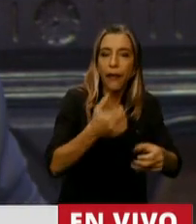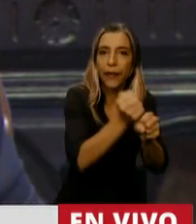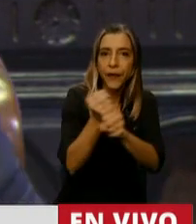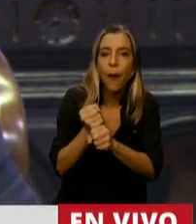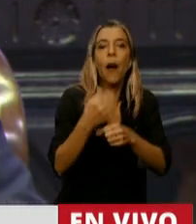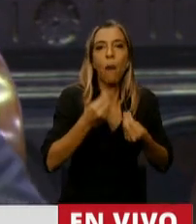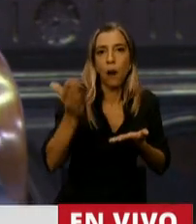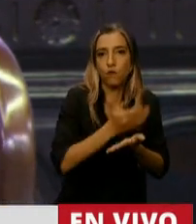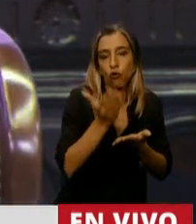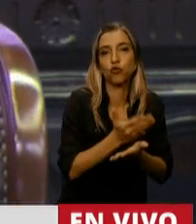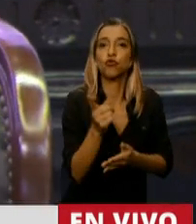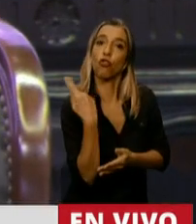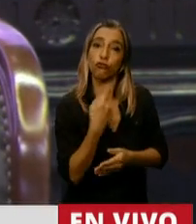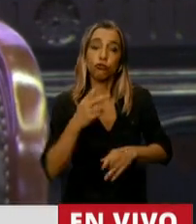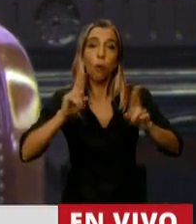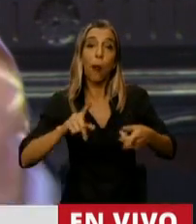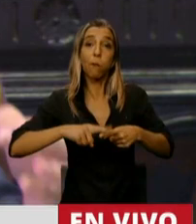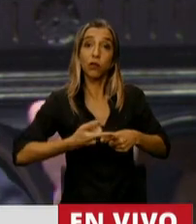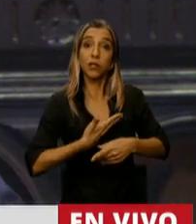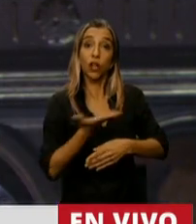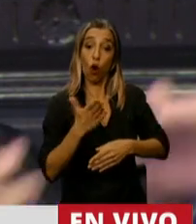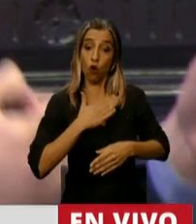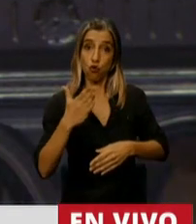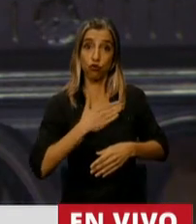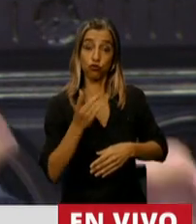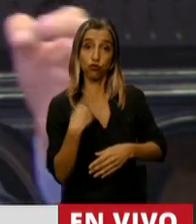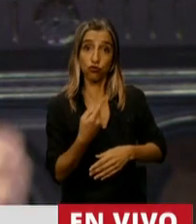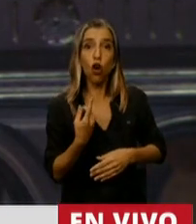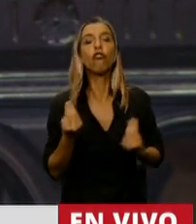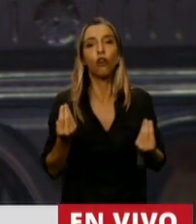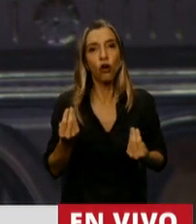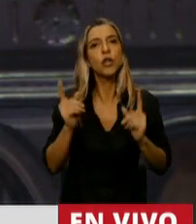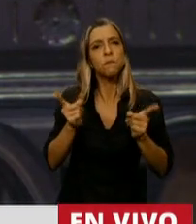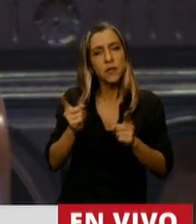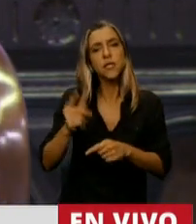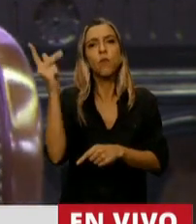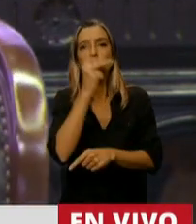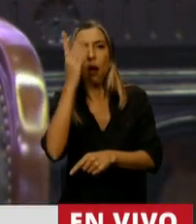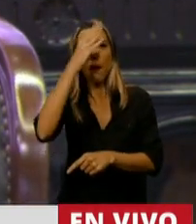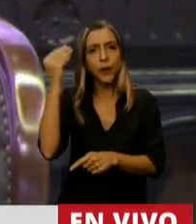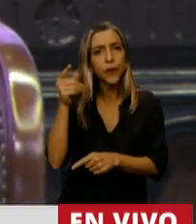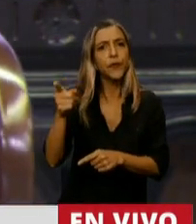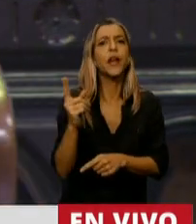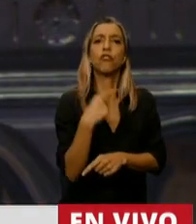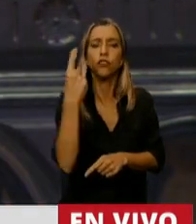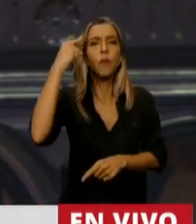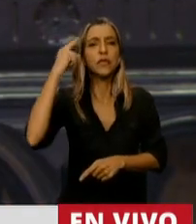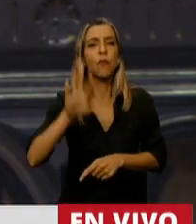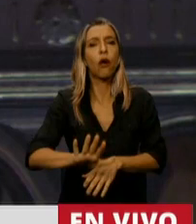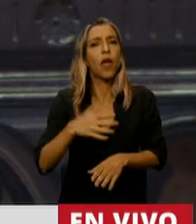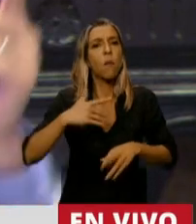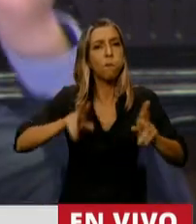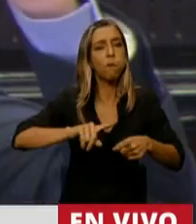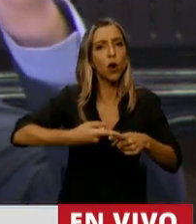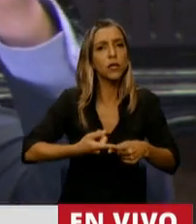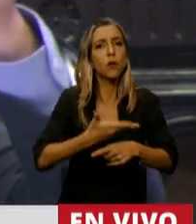para producción. Nuestra política, la de este gobierno, la del Frente de Todos, la de Alberto y la de Cristina, es que los números y las políticas